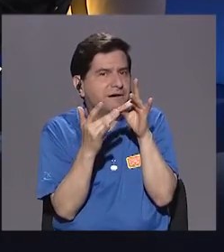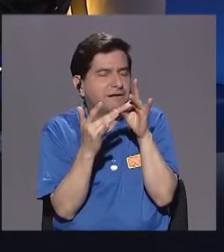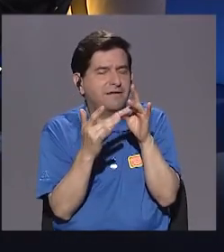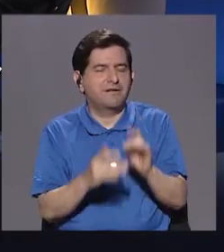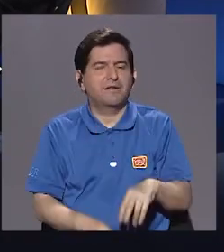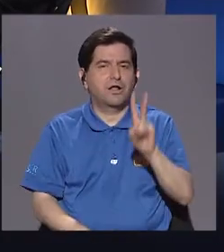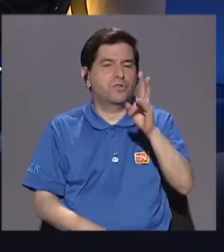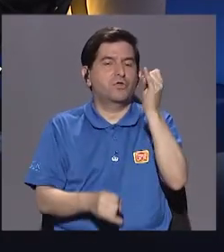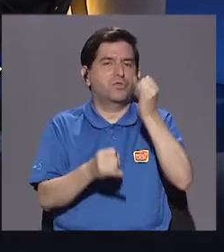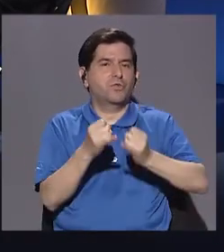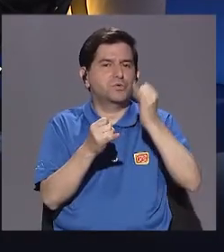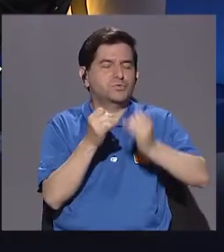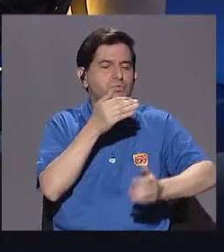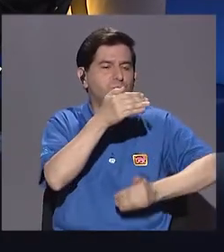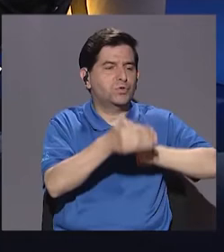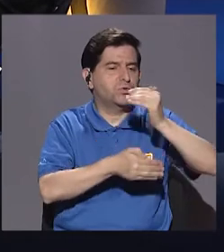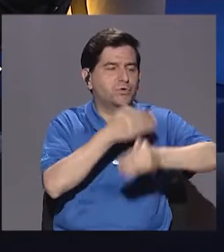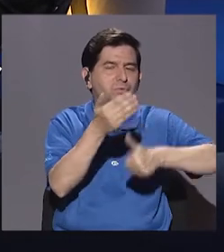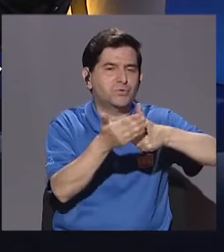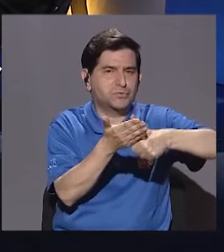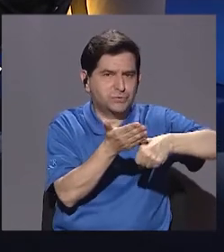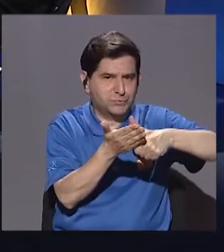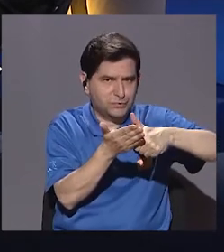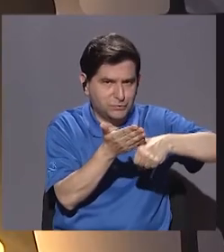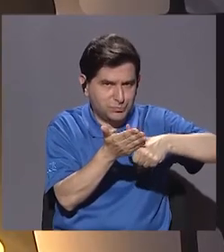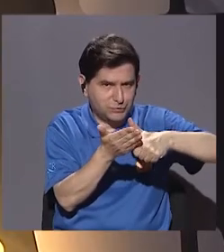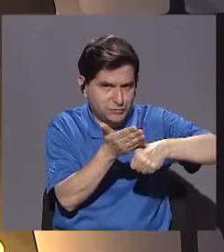los dos últimos procesos electorales